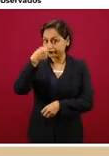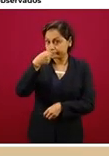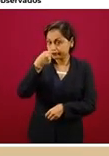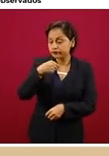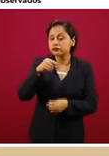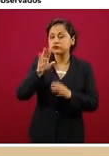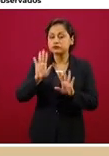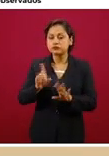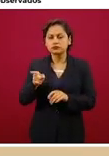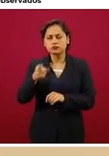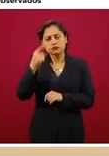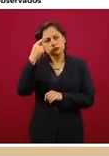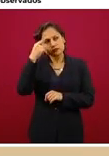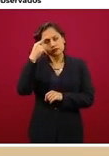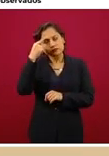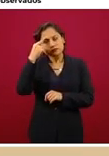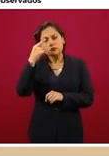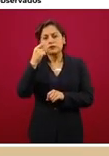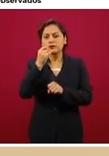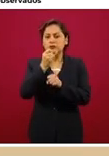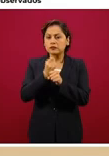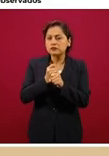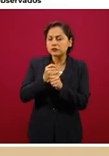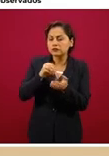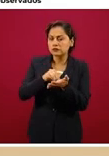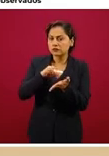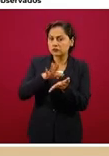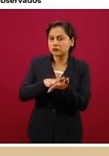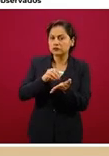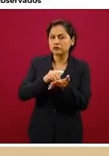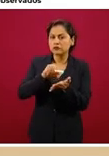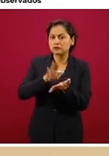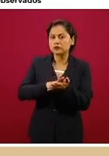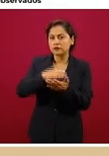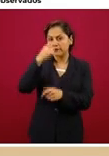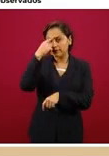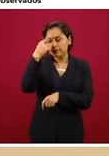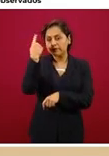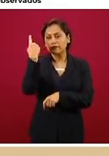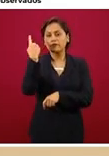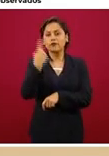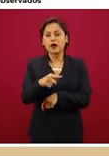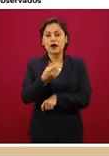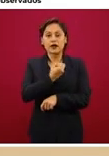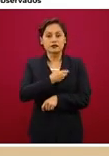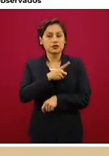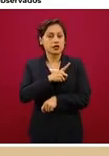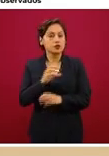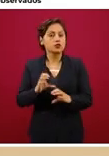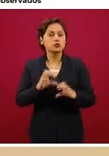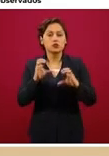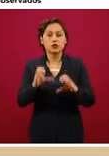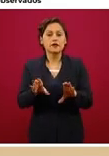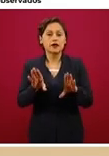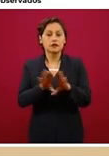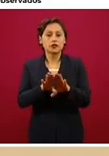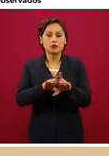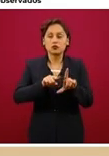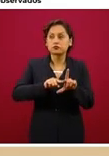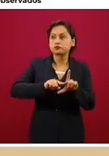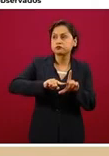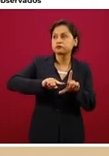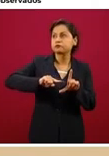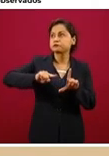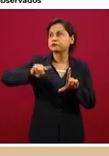una idea en donde los objetivos fundamentales de las medidas de salud pública son reducir ese pico, es